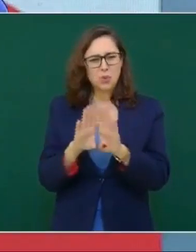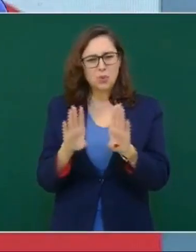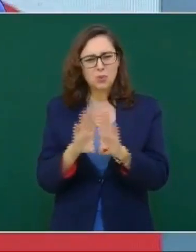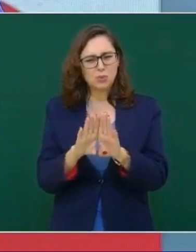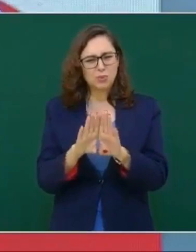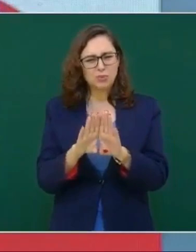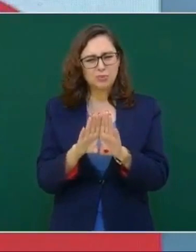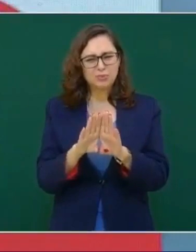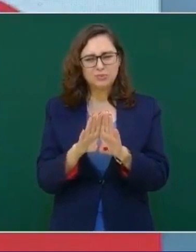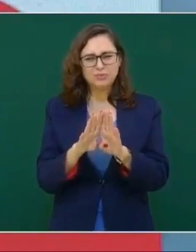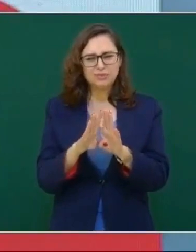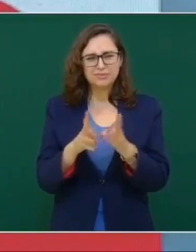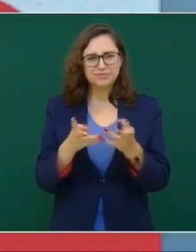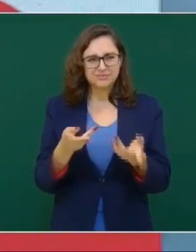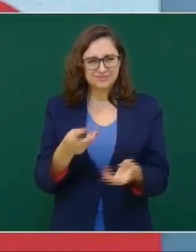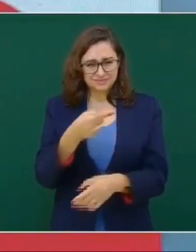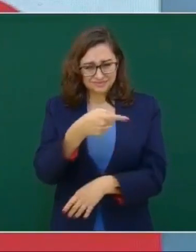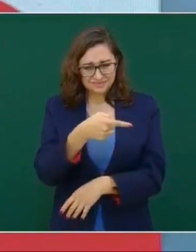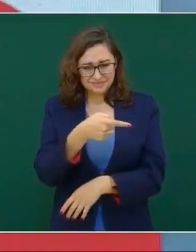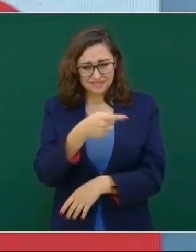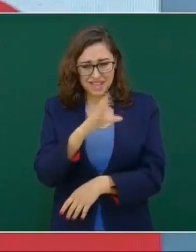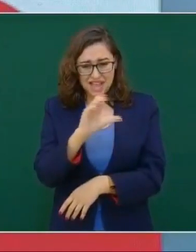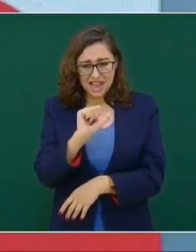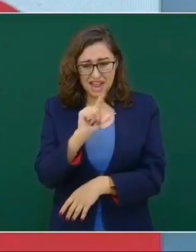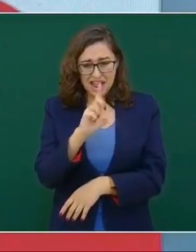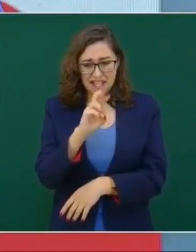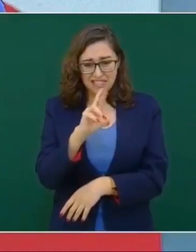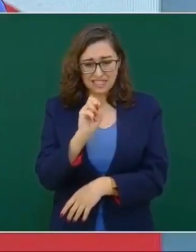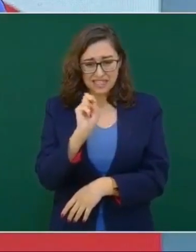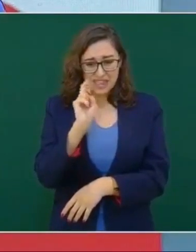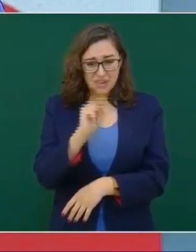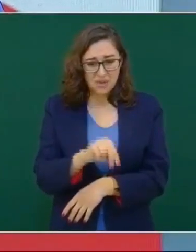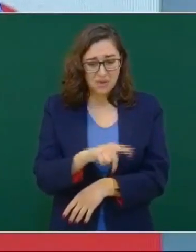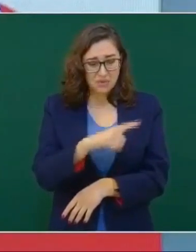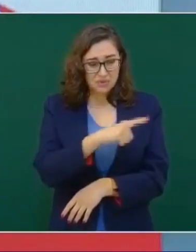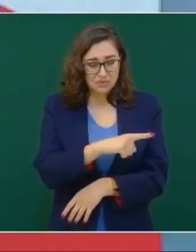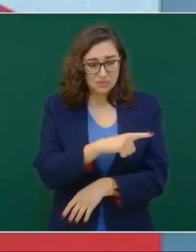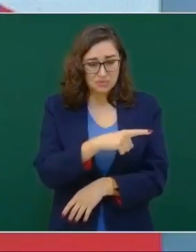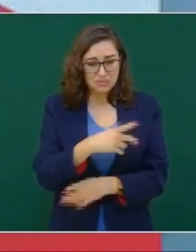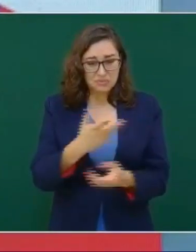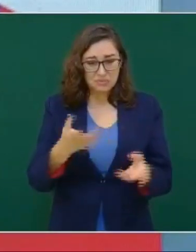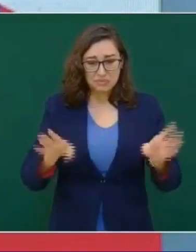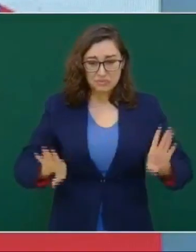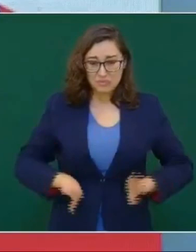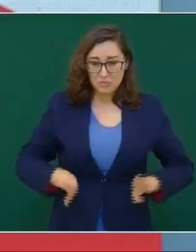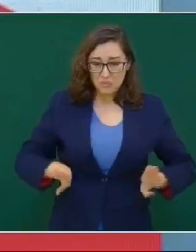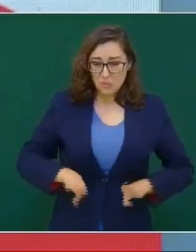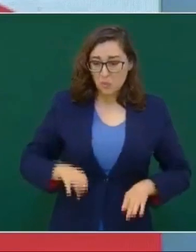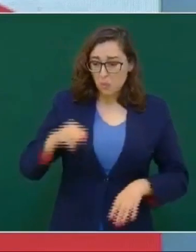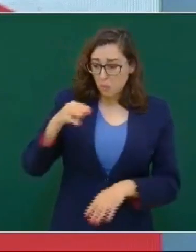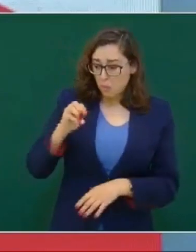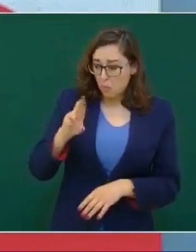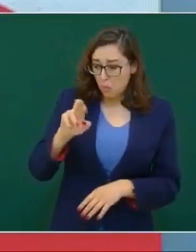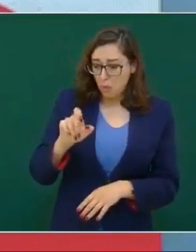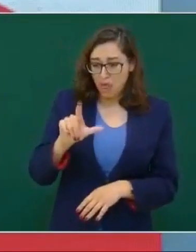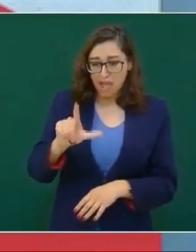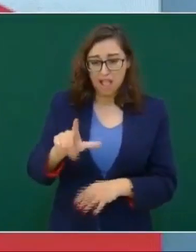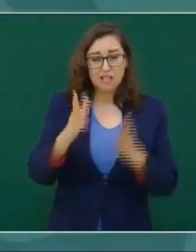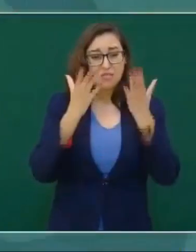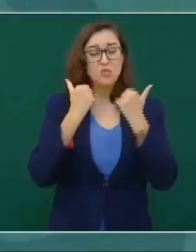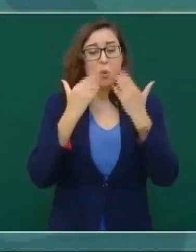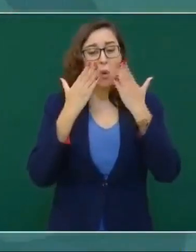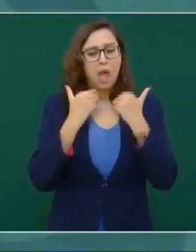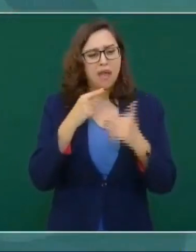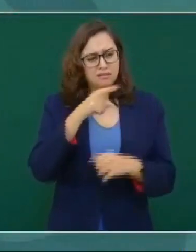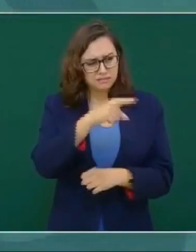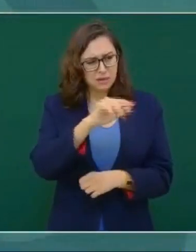¿Con qué autoridad moral? Si su secretario de Seguridad Pública está en la cárcel,